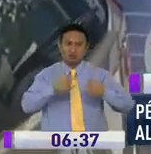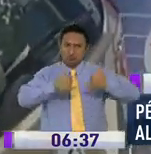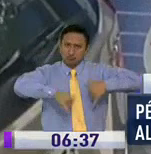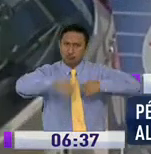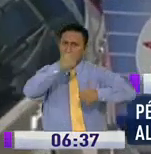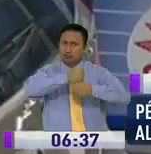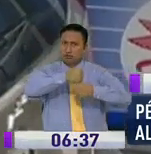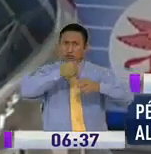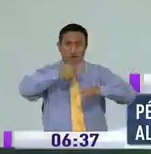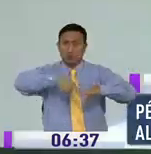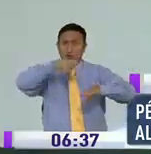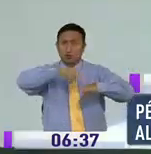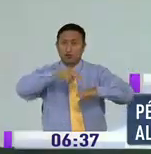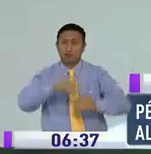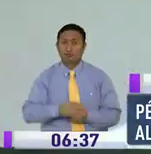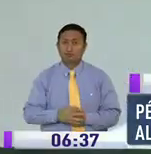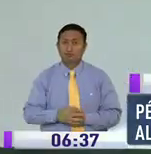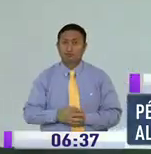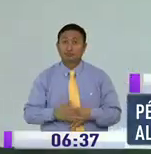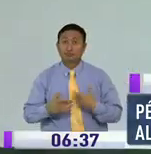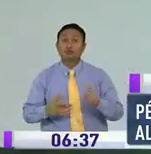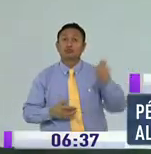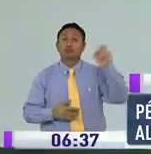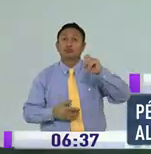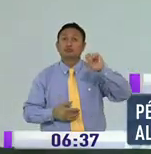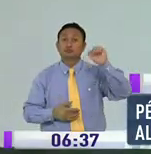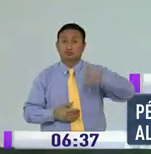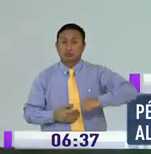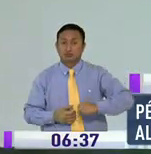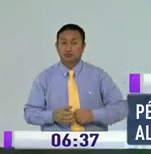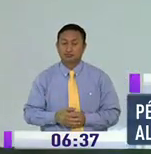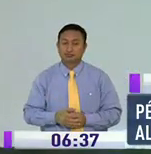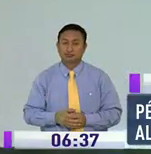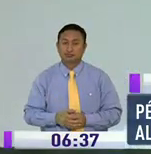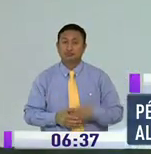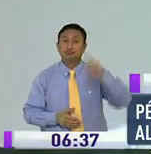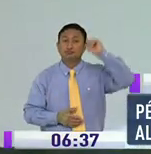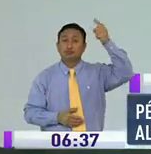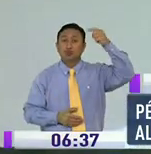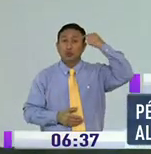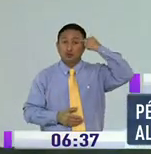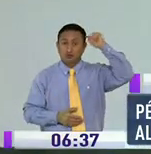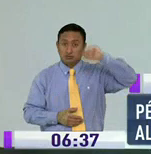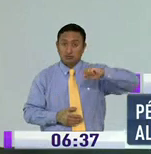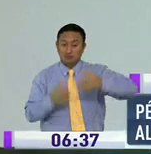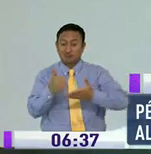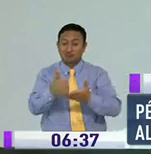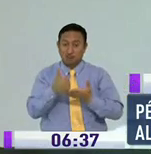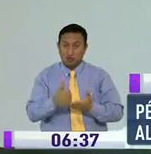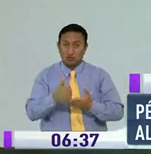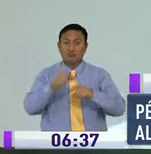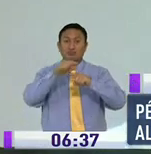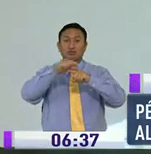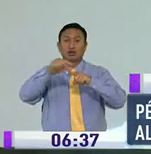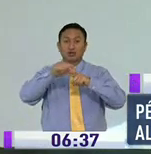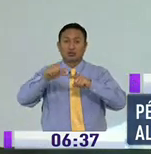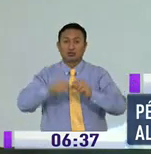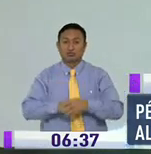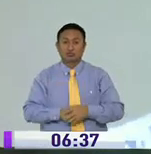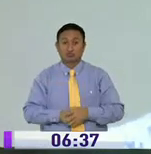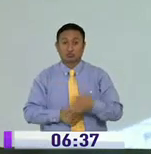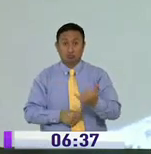con normalidad. Lo que sí es necesario es de que el gobierno otorgue créditos blandos, porque